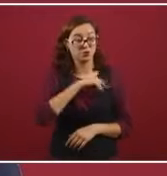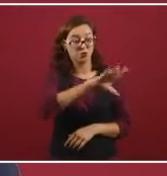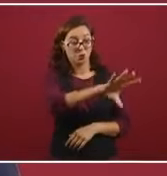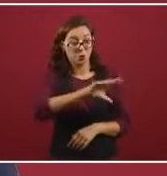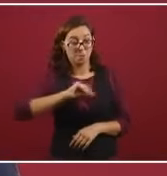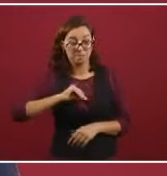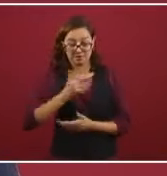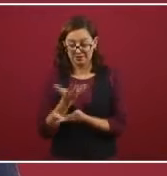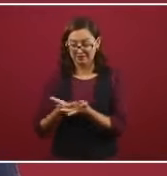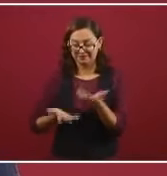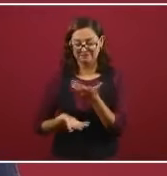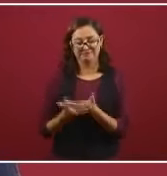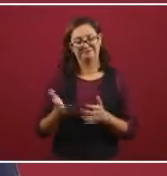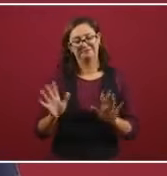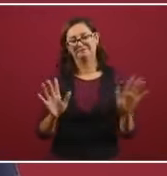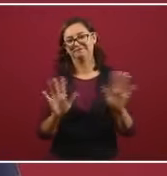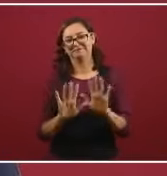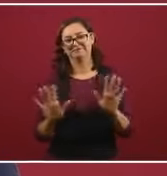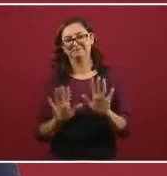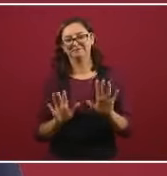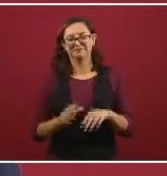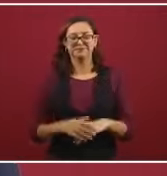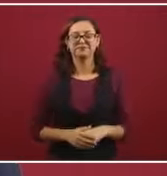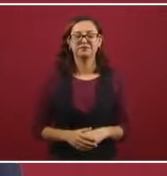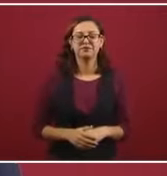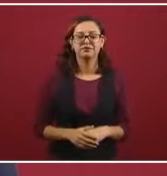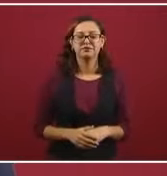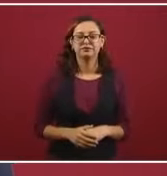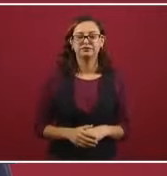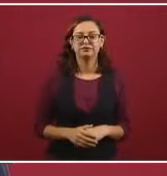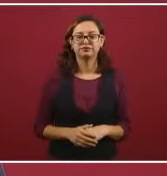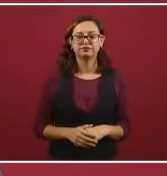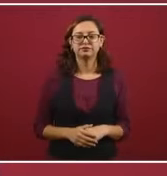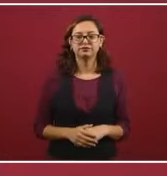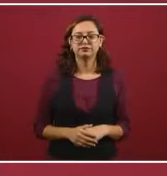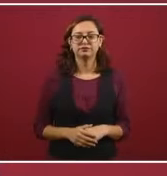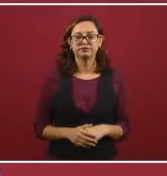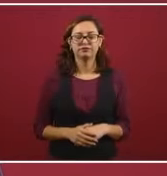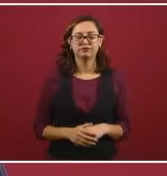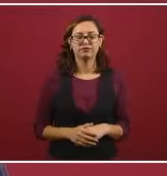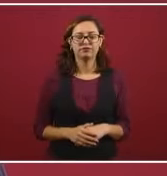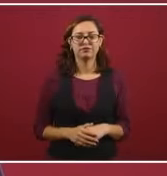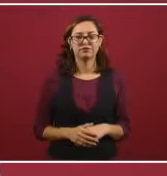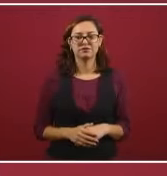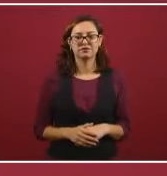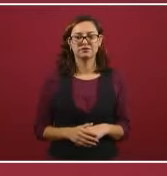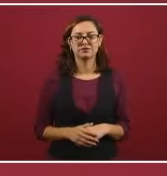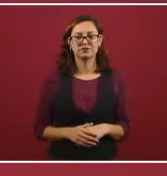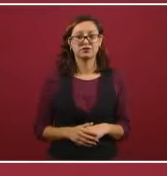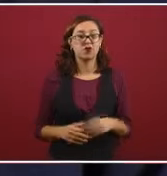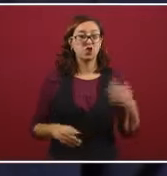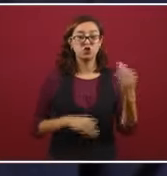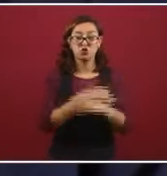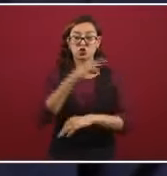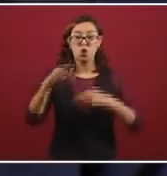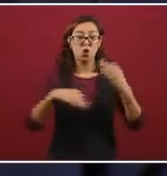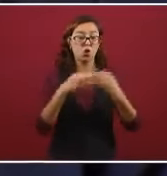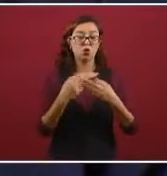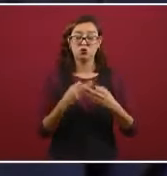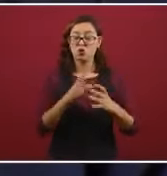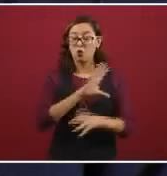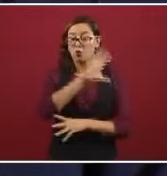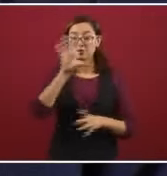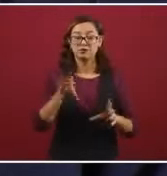antes, que se deseche todo lo que significaba la corrupción,